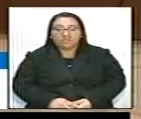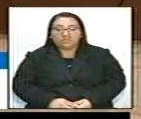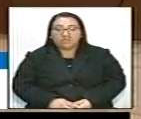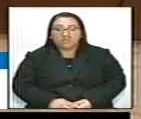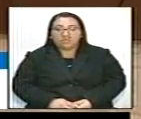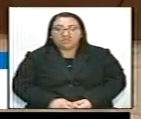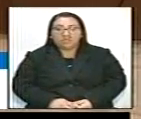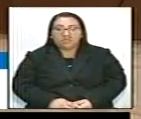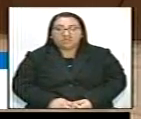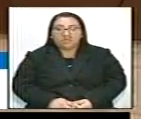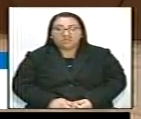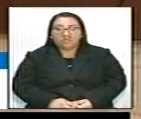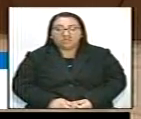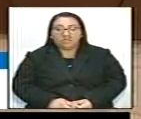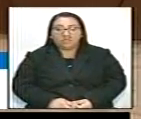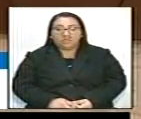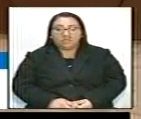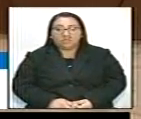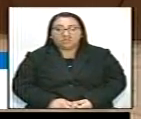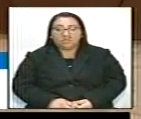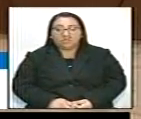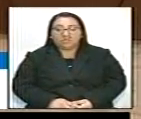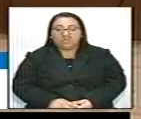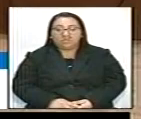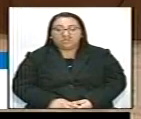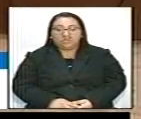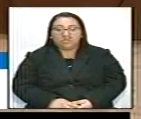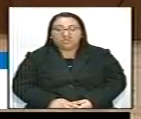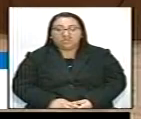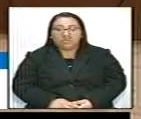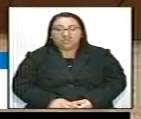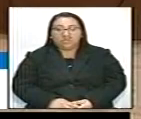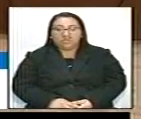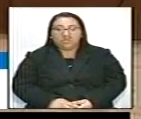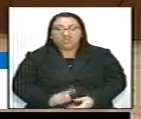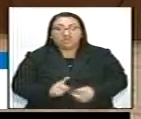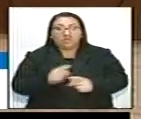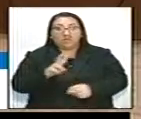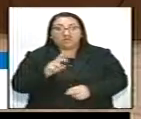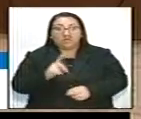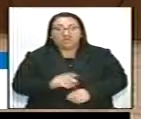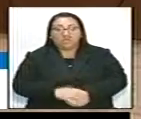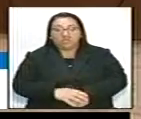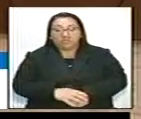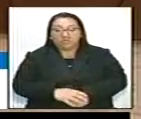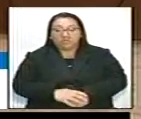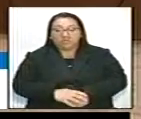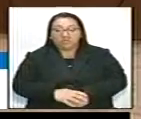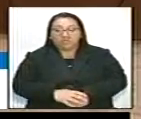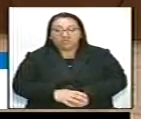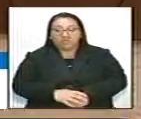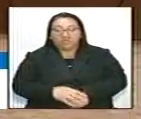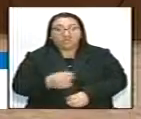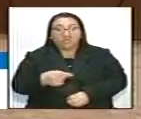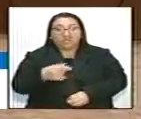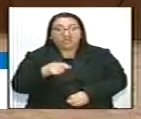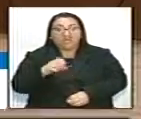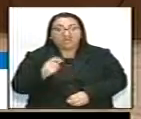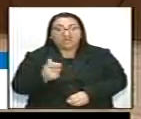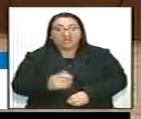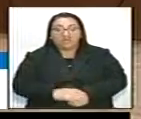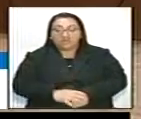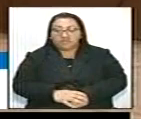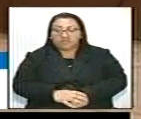un representante Lapainga. Grupo Parlamentario Cambio 21, Accesitario García Jiménez. Peruanos